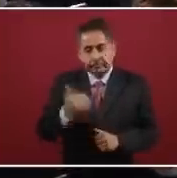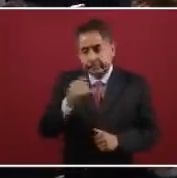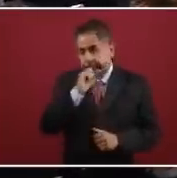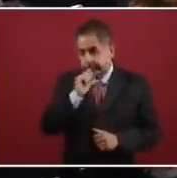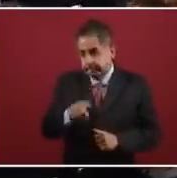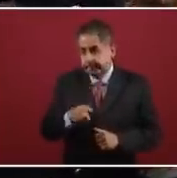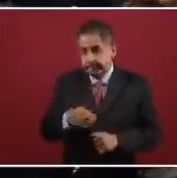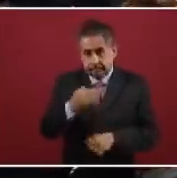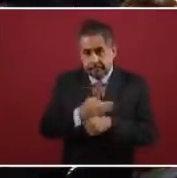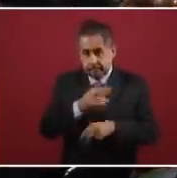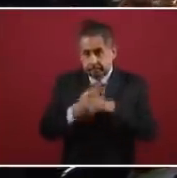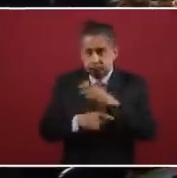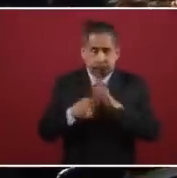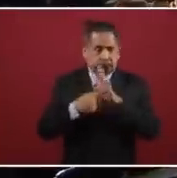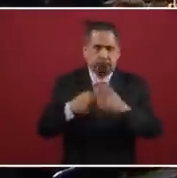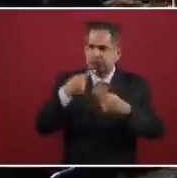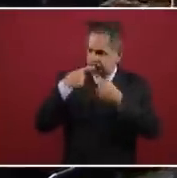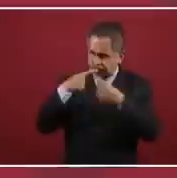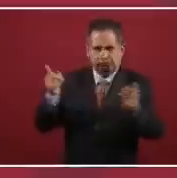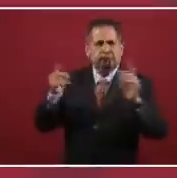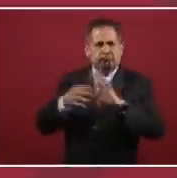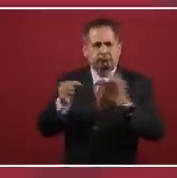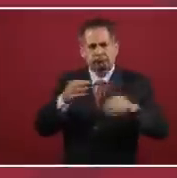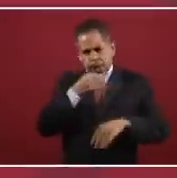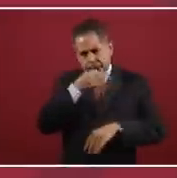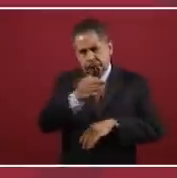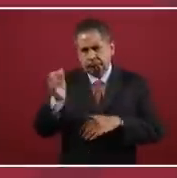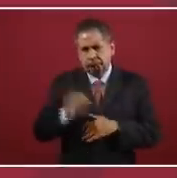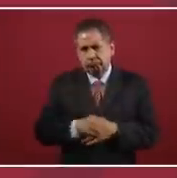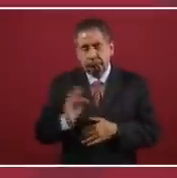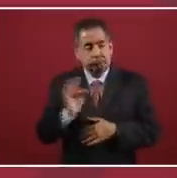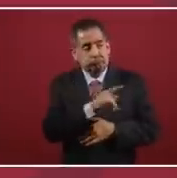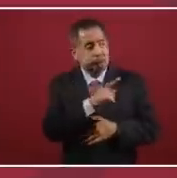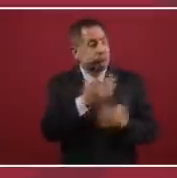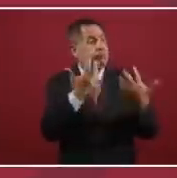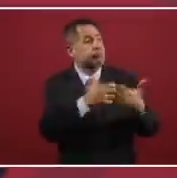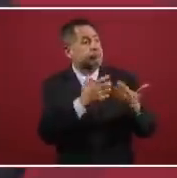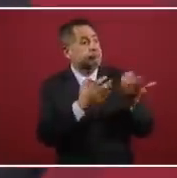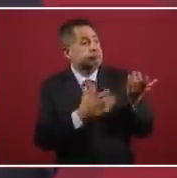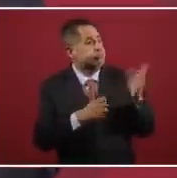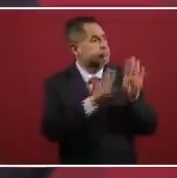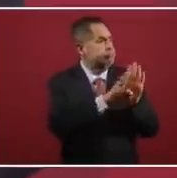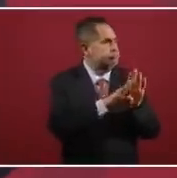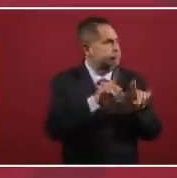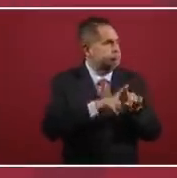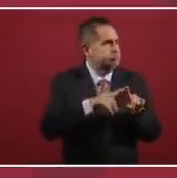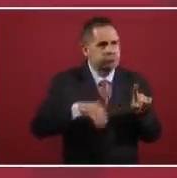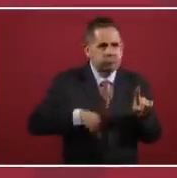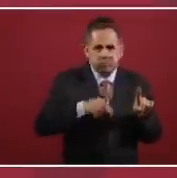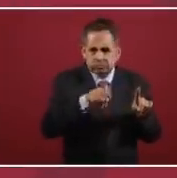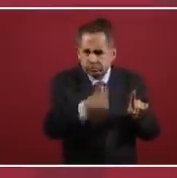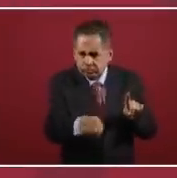aquí lo vamos a denunciar. Si se para una empresa y no hay